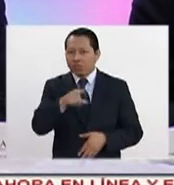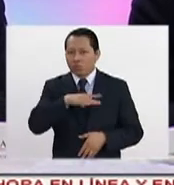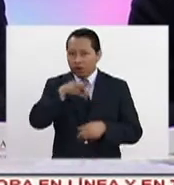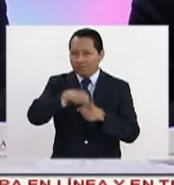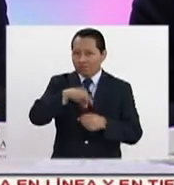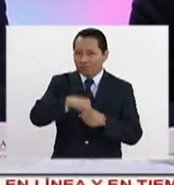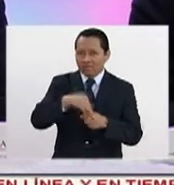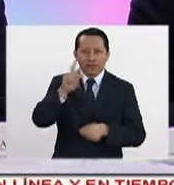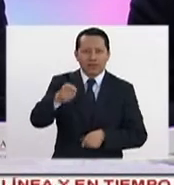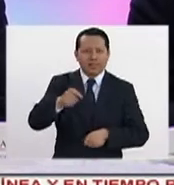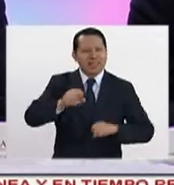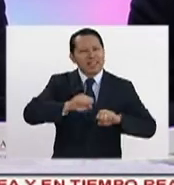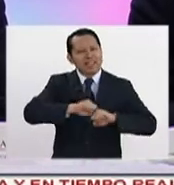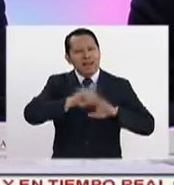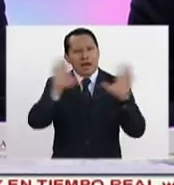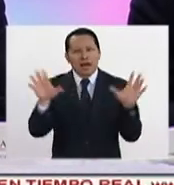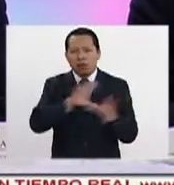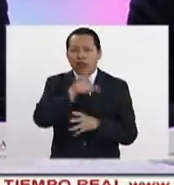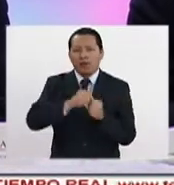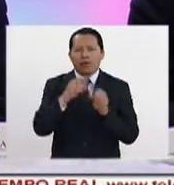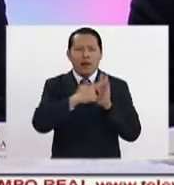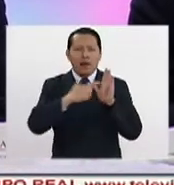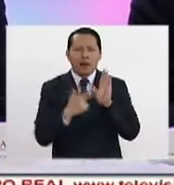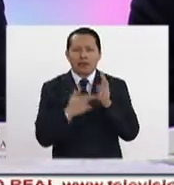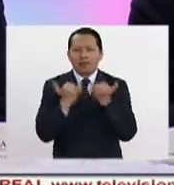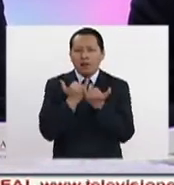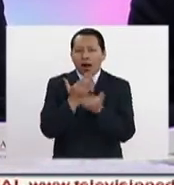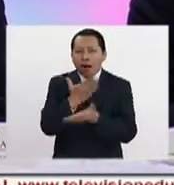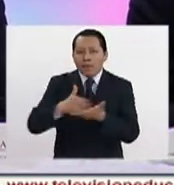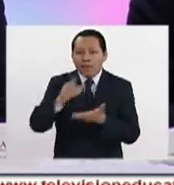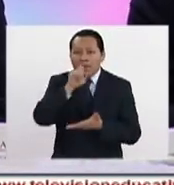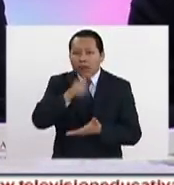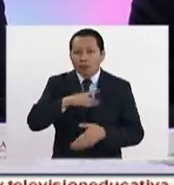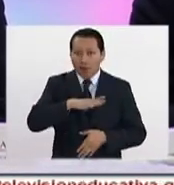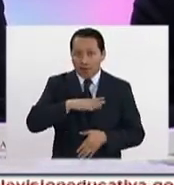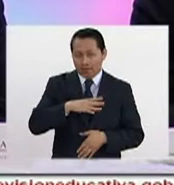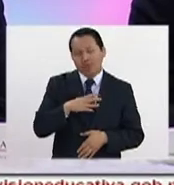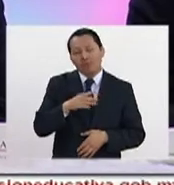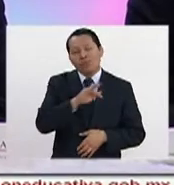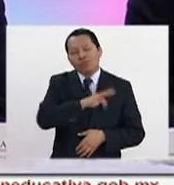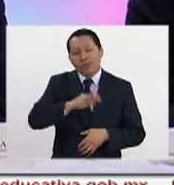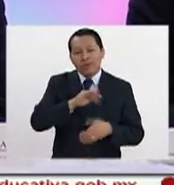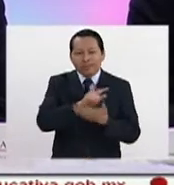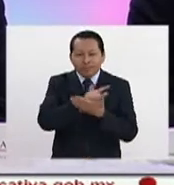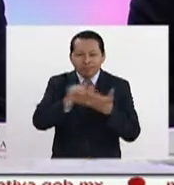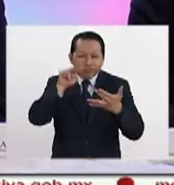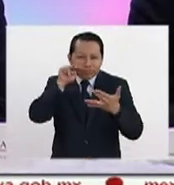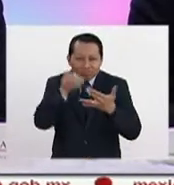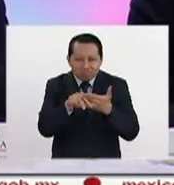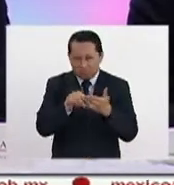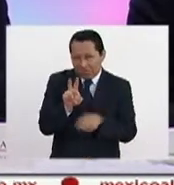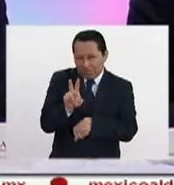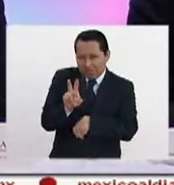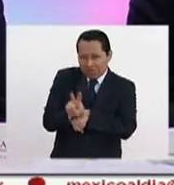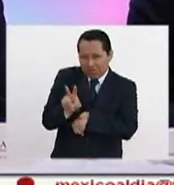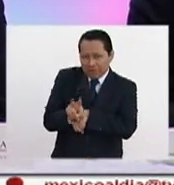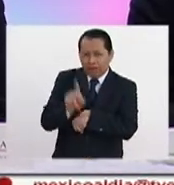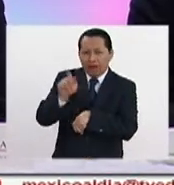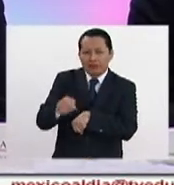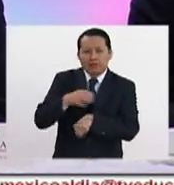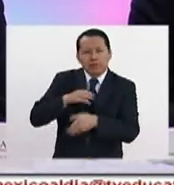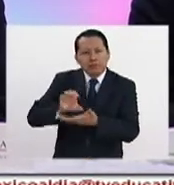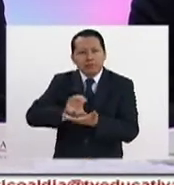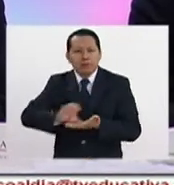electoral, son bien claras en cuáles son las reglas. Además, existe el portal de transparencia para asegurar que no haya desvío